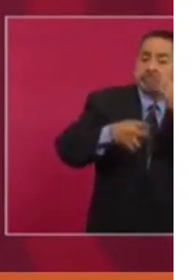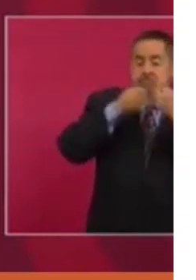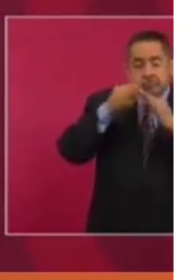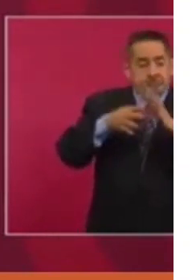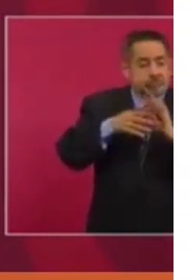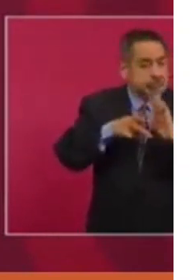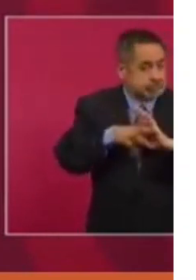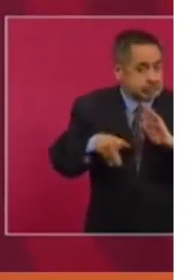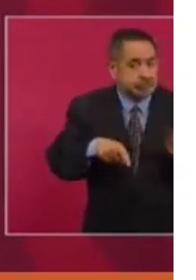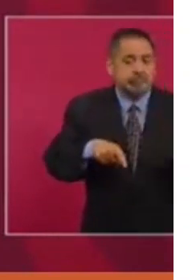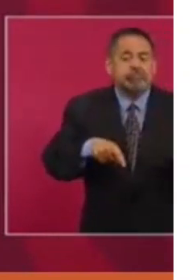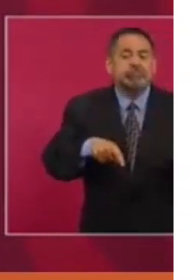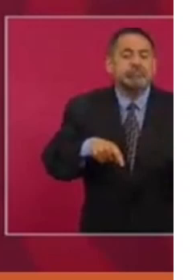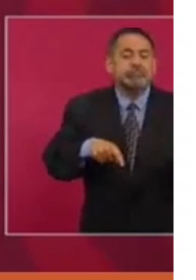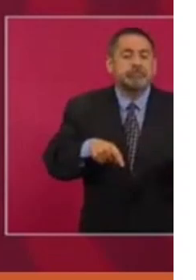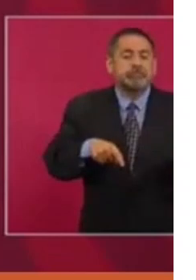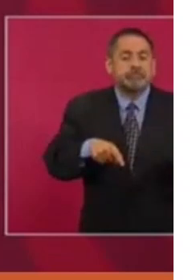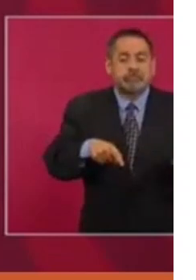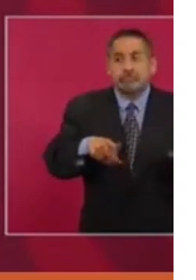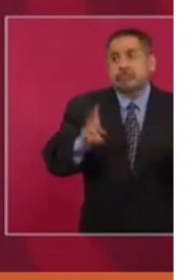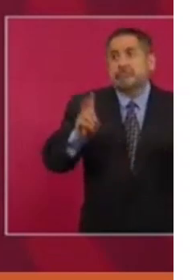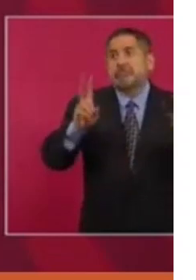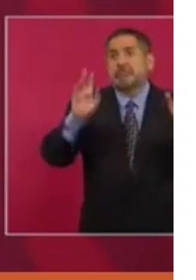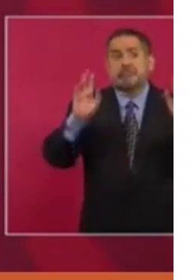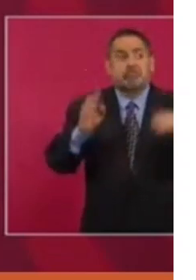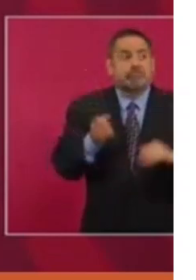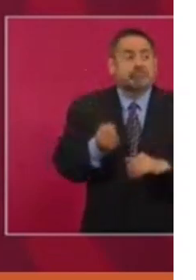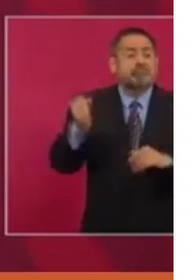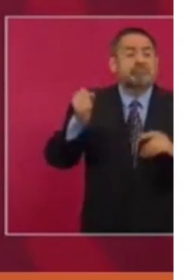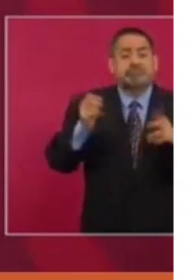periodista tan